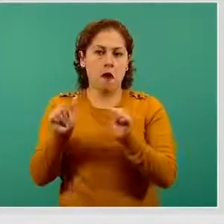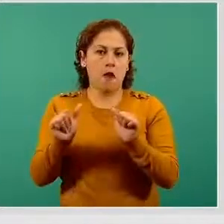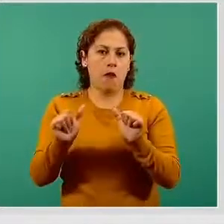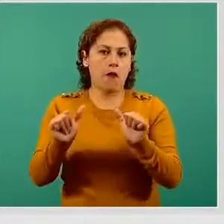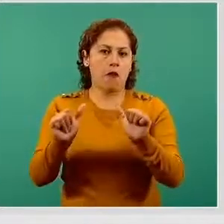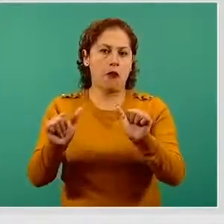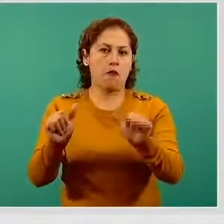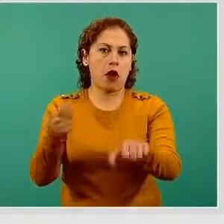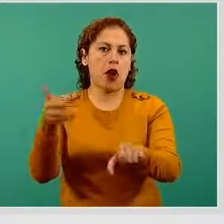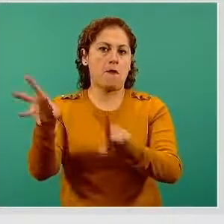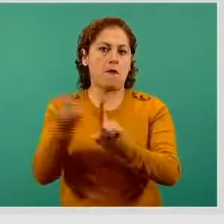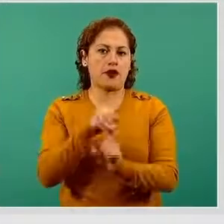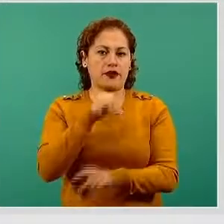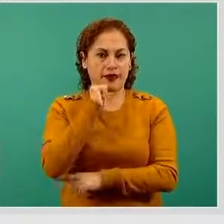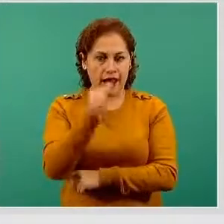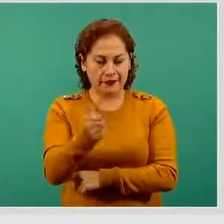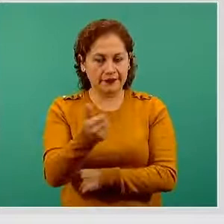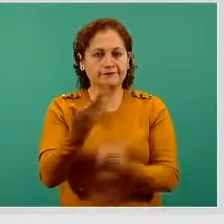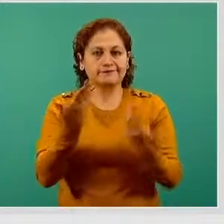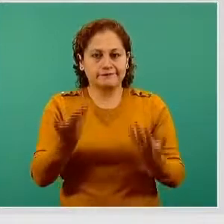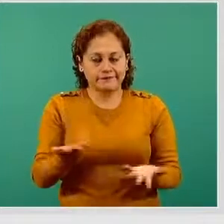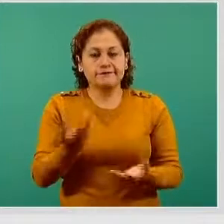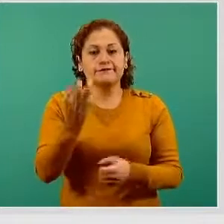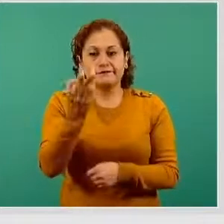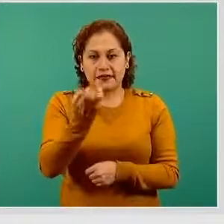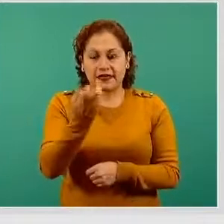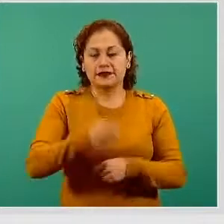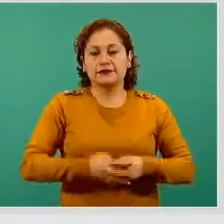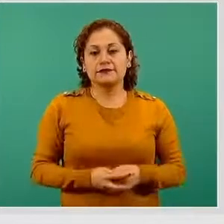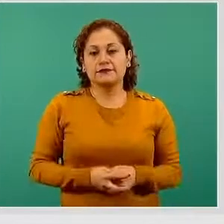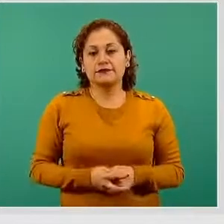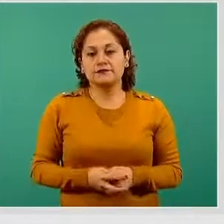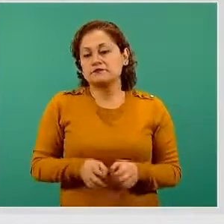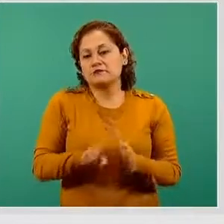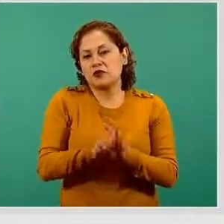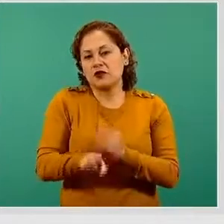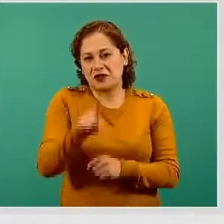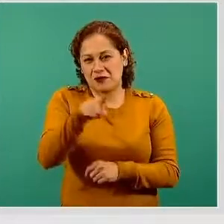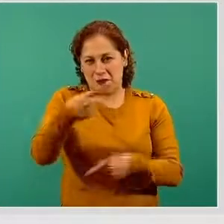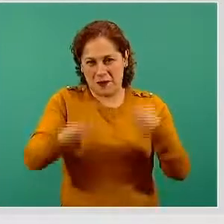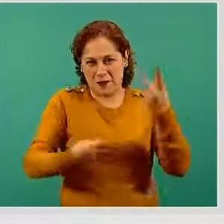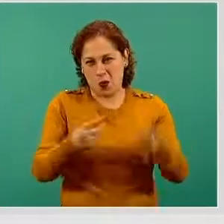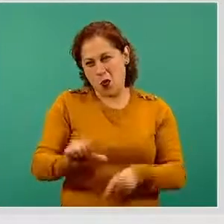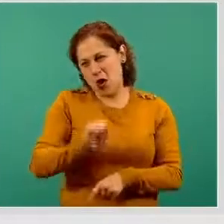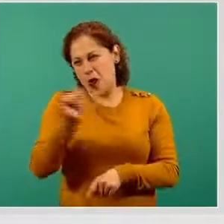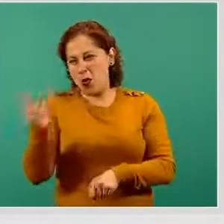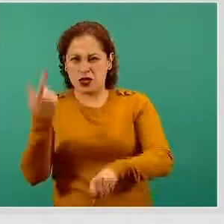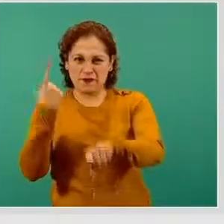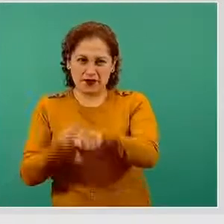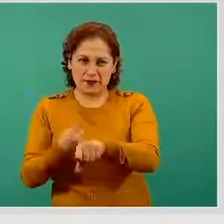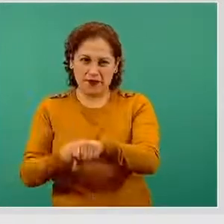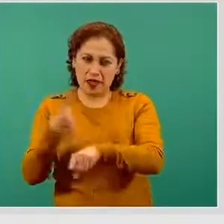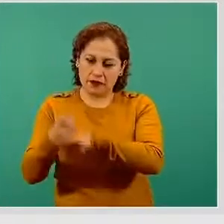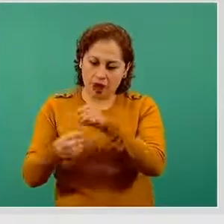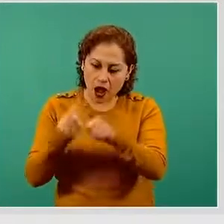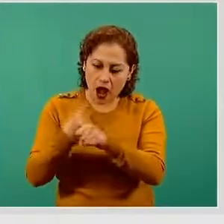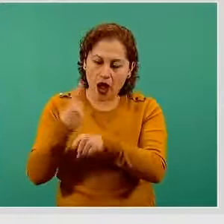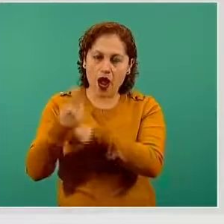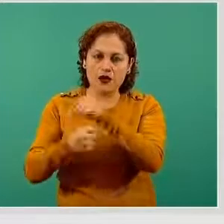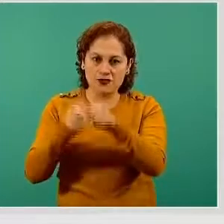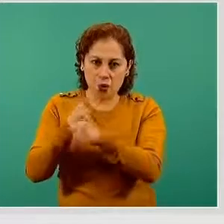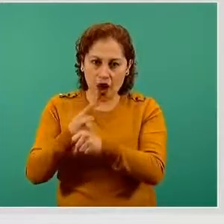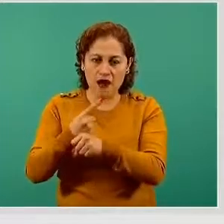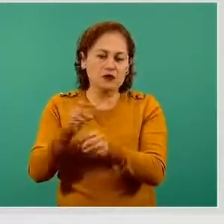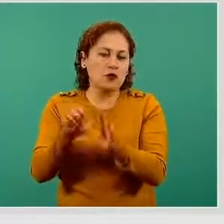importante? Sobre todo si lo comparamos a otras enfermedades virales que normalmente tenemos año con año y sobre todo en la temporada invernal.